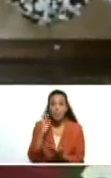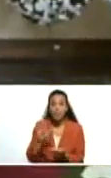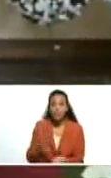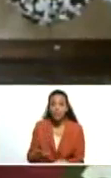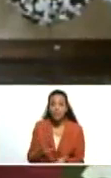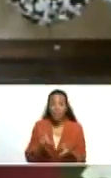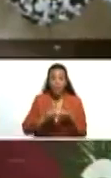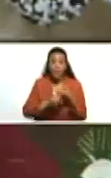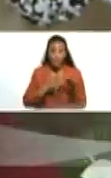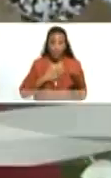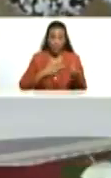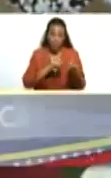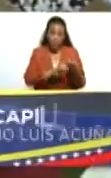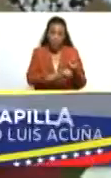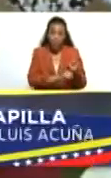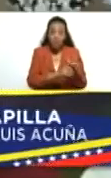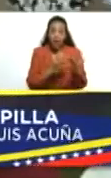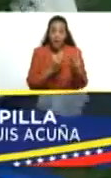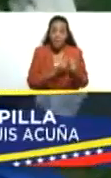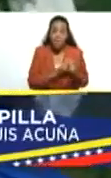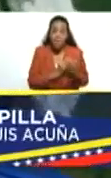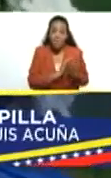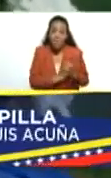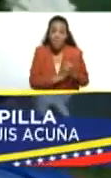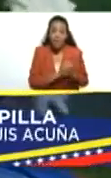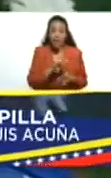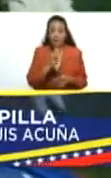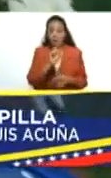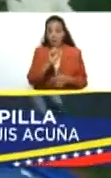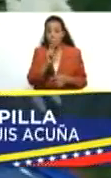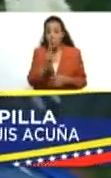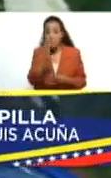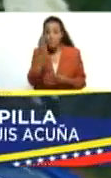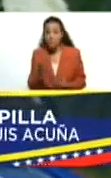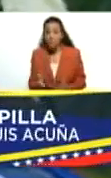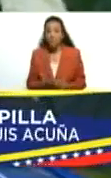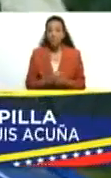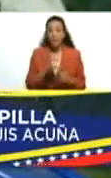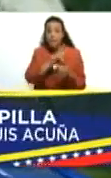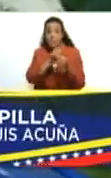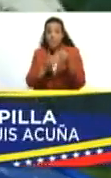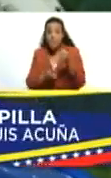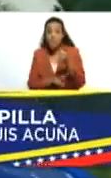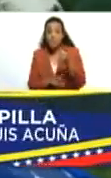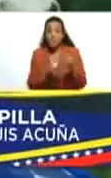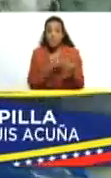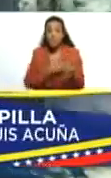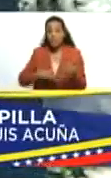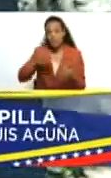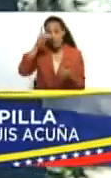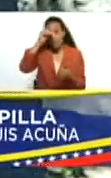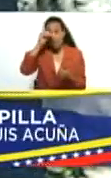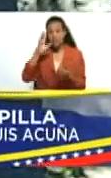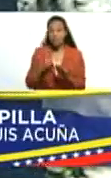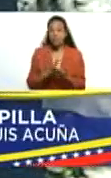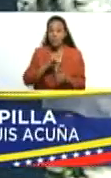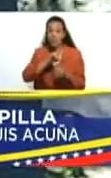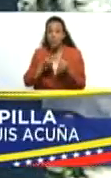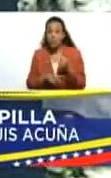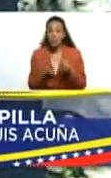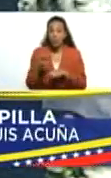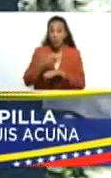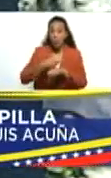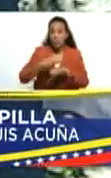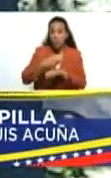Cilia, compañera, amiga de Luis Acuña, vicepresidenta ejecutiva Delcy Rodríguez, vicepresidentes de